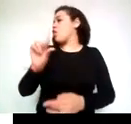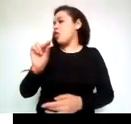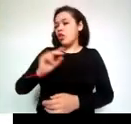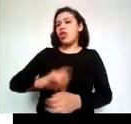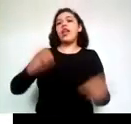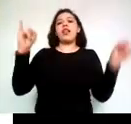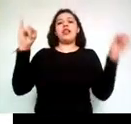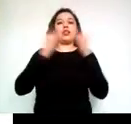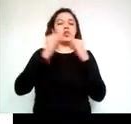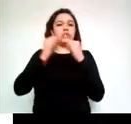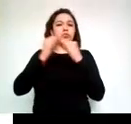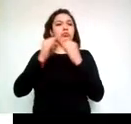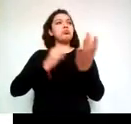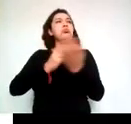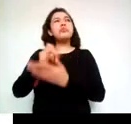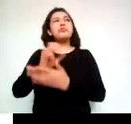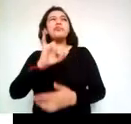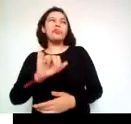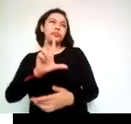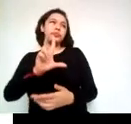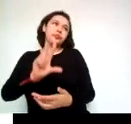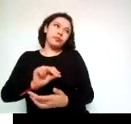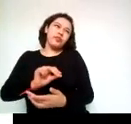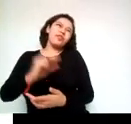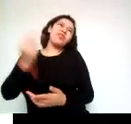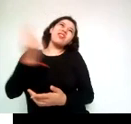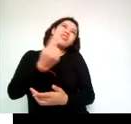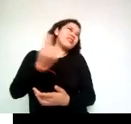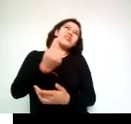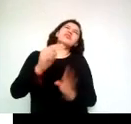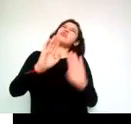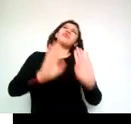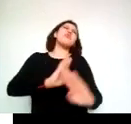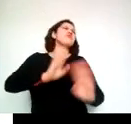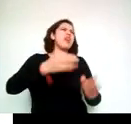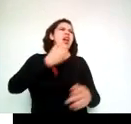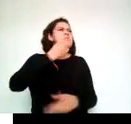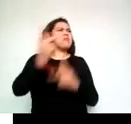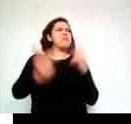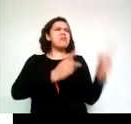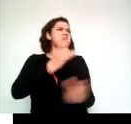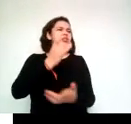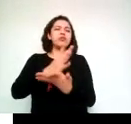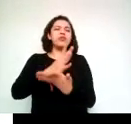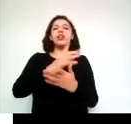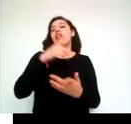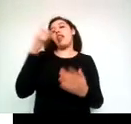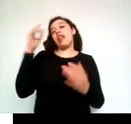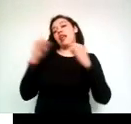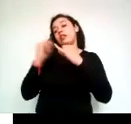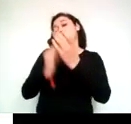si determina que requiere o no de esta evaluación específica para sus colaboradores.